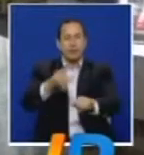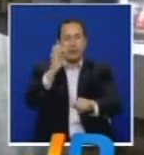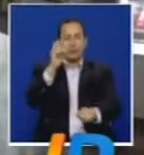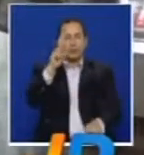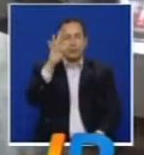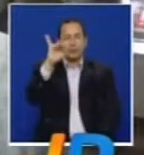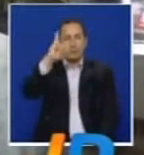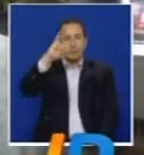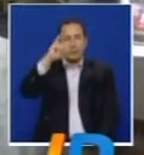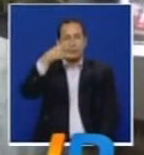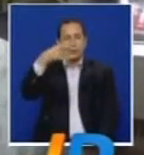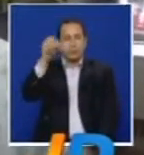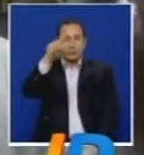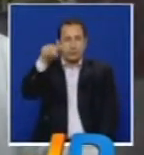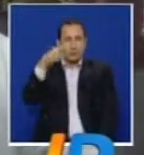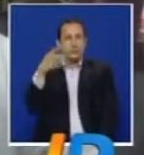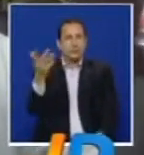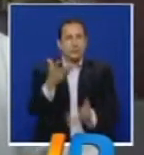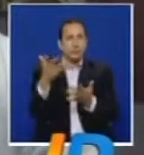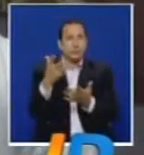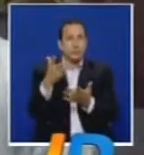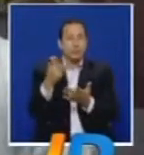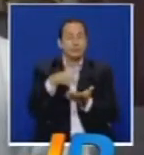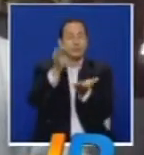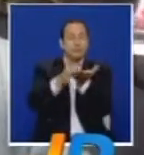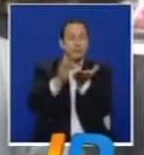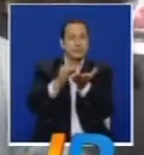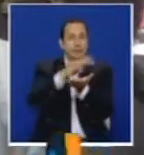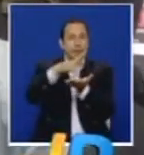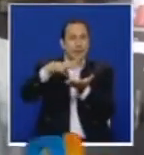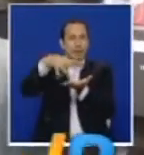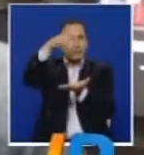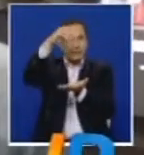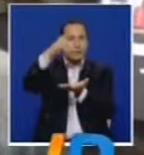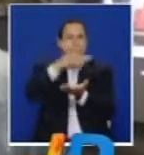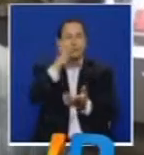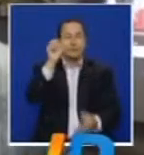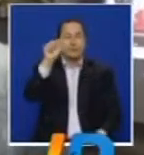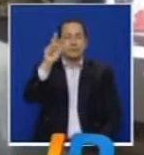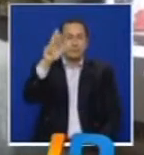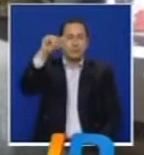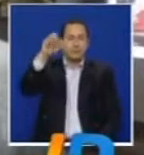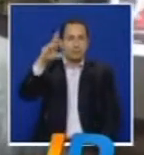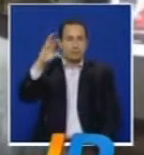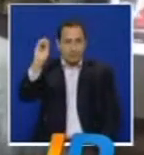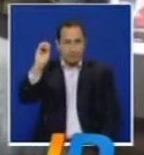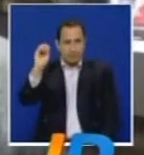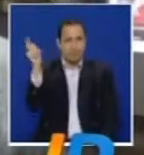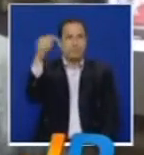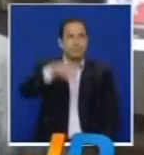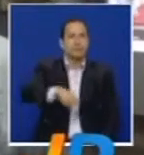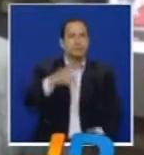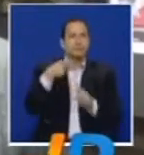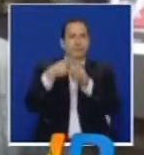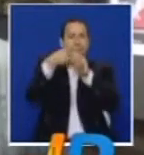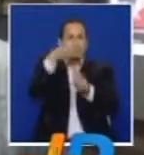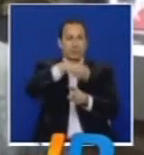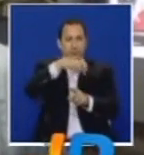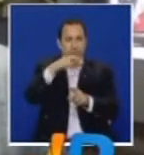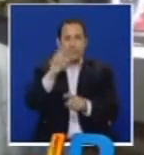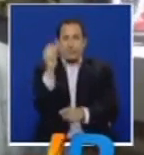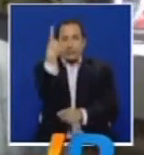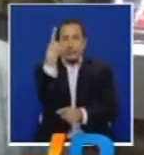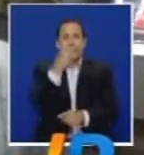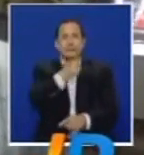Cortizos de la capital atlanticense llegó Luis Amaranto Perea y Pablo Armero. Más Pacífico es el primer noticiero regional